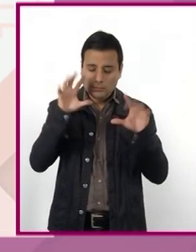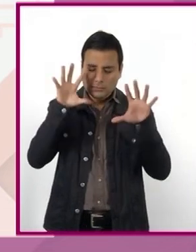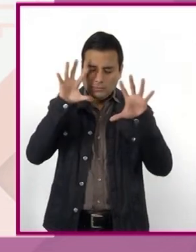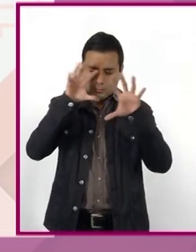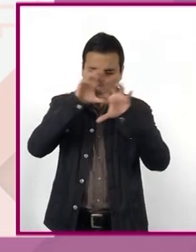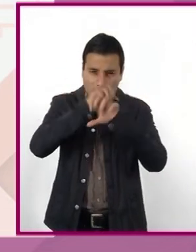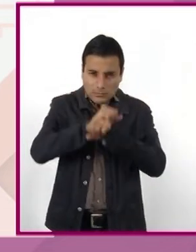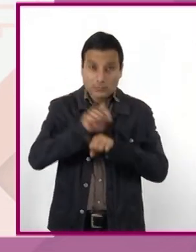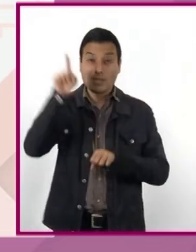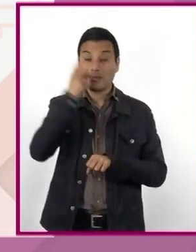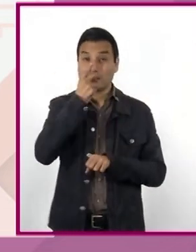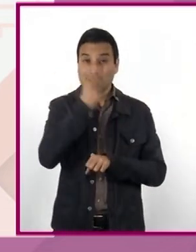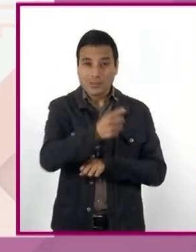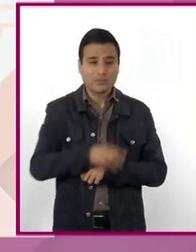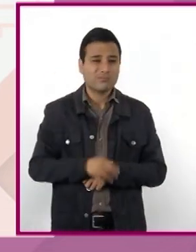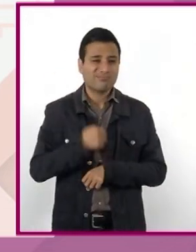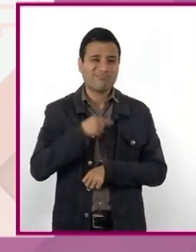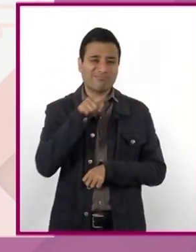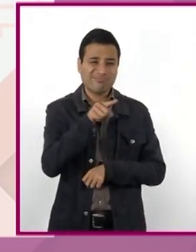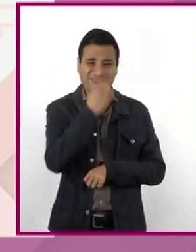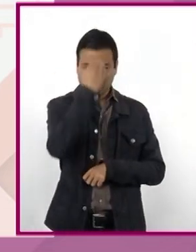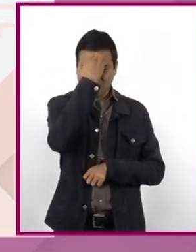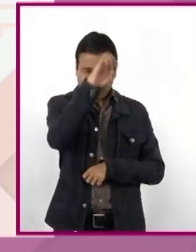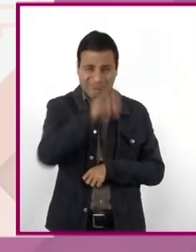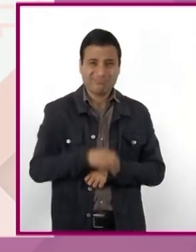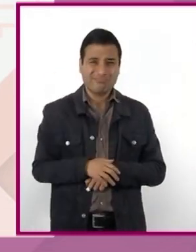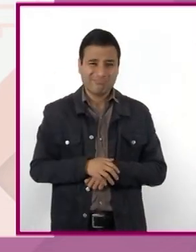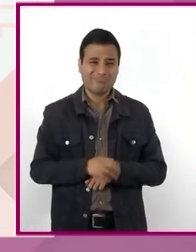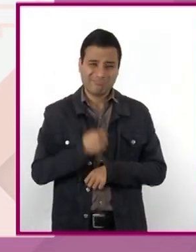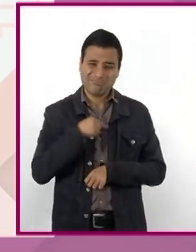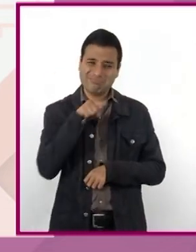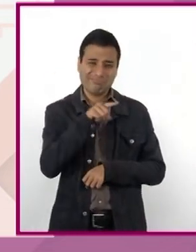extrañar. Campeón, siempre fuiste mi mejor amigo.